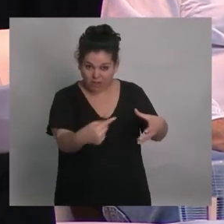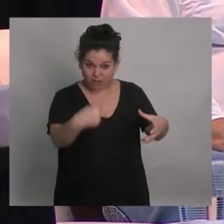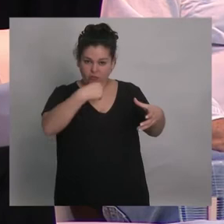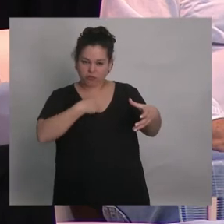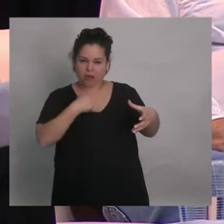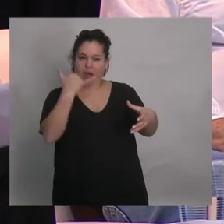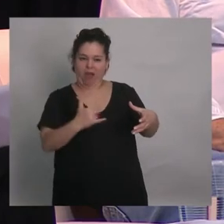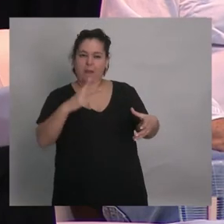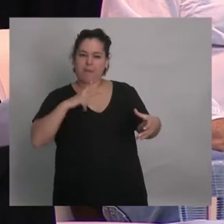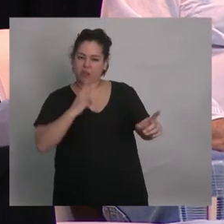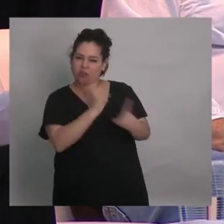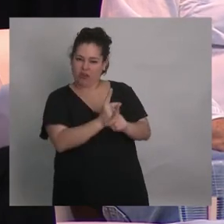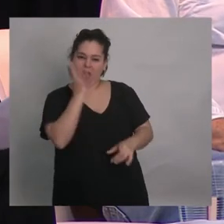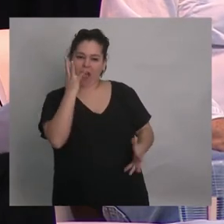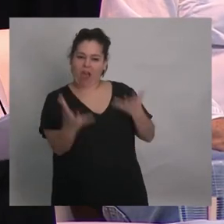personal